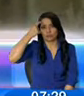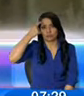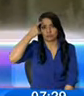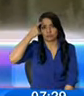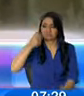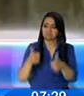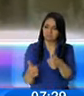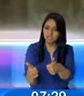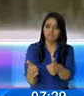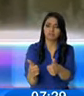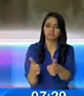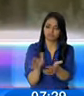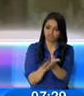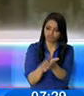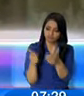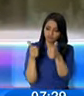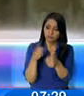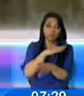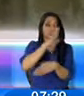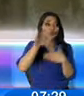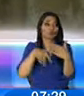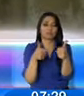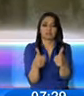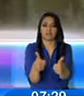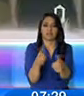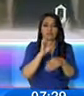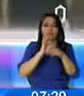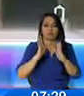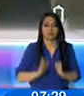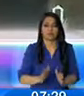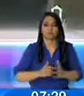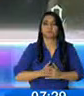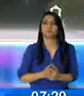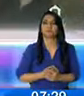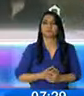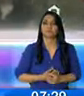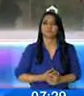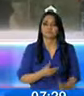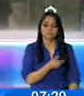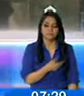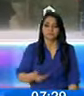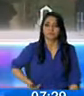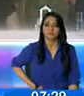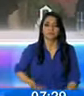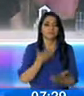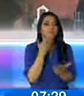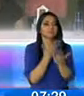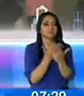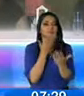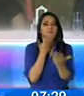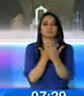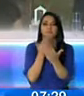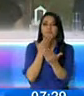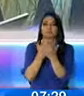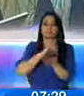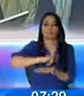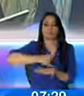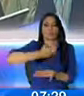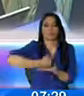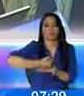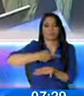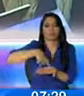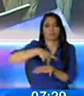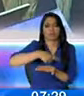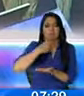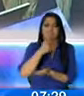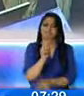vaya bien y nos vaya bien a todos los Ecuatorianos el presidente agradeció el gesto de las juntas parroquiales Aunque